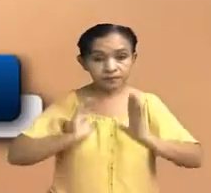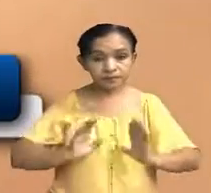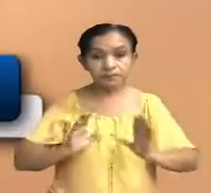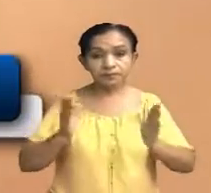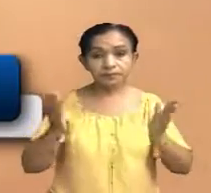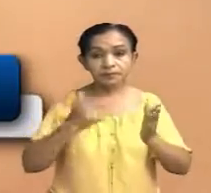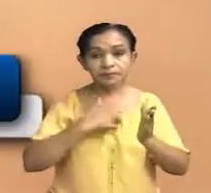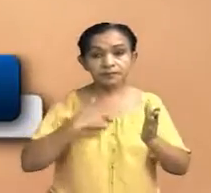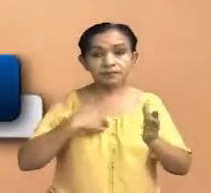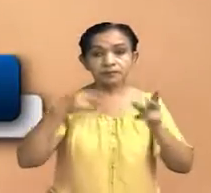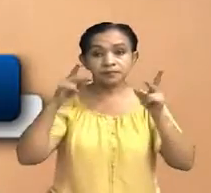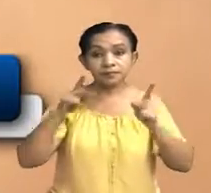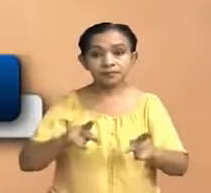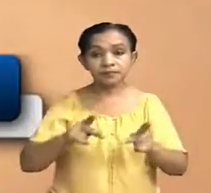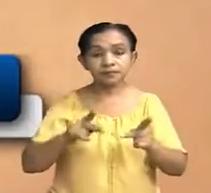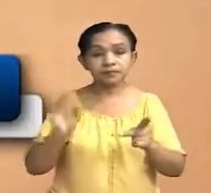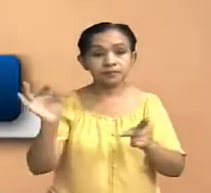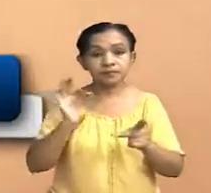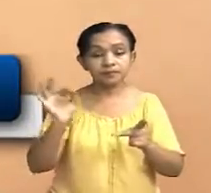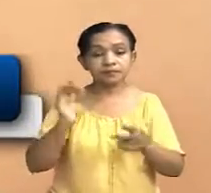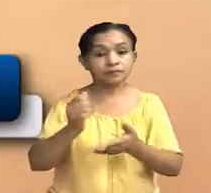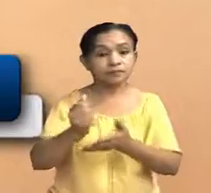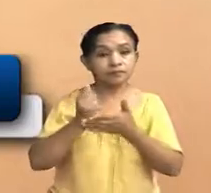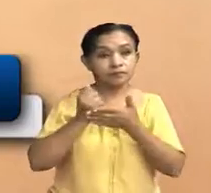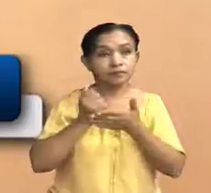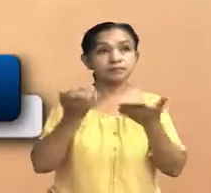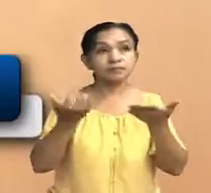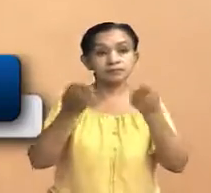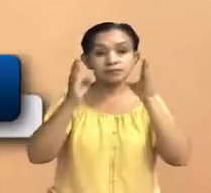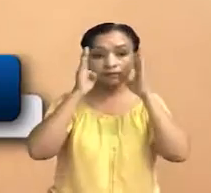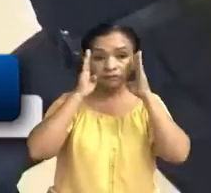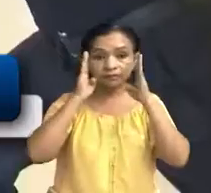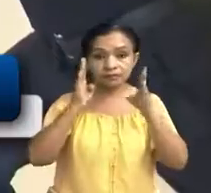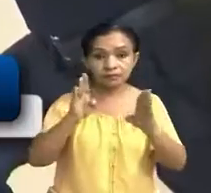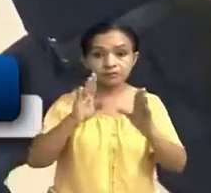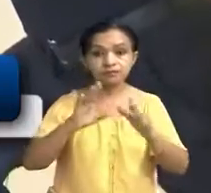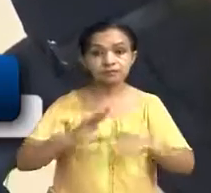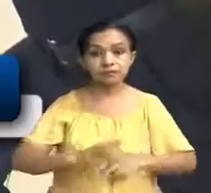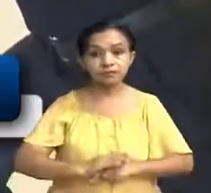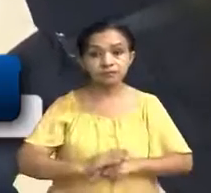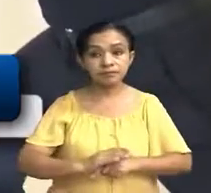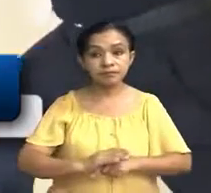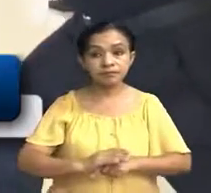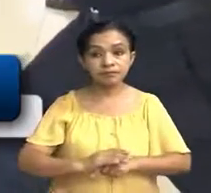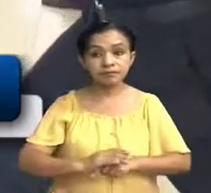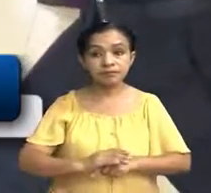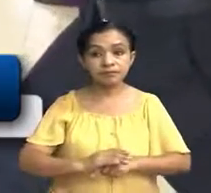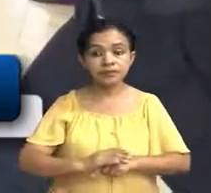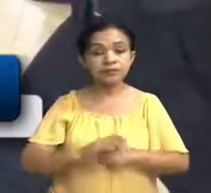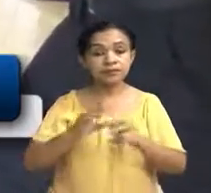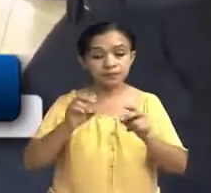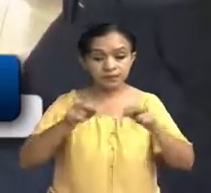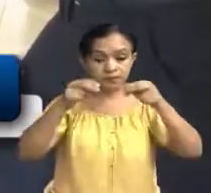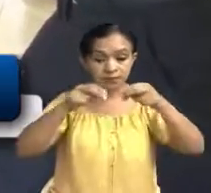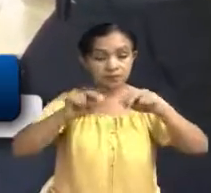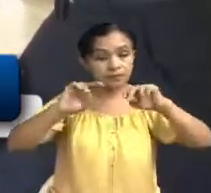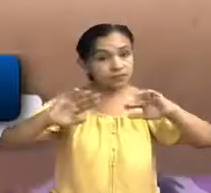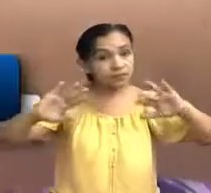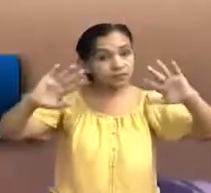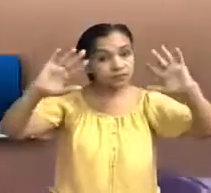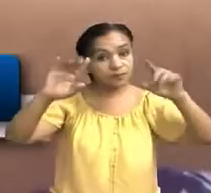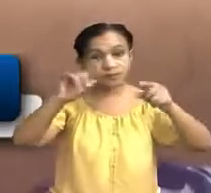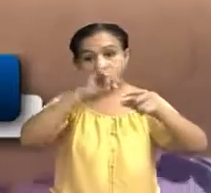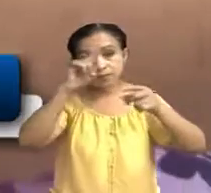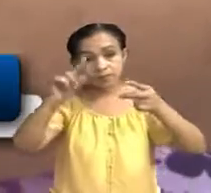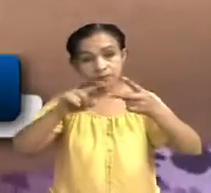que el paciente decida con qué tipo de terapia quiere atenderse, si es meramente con la medicina occidental o con